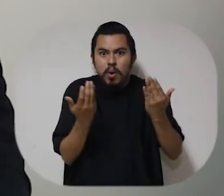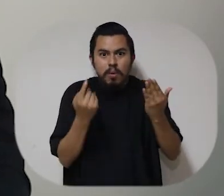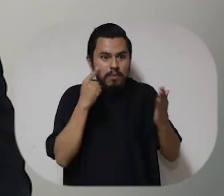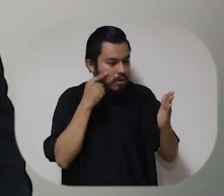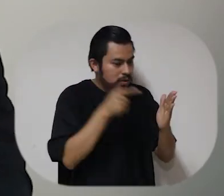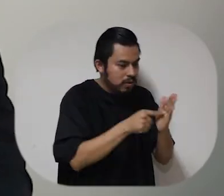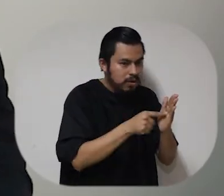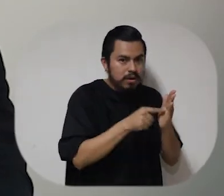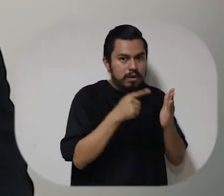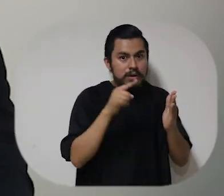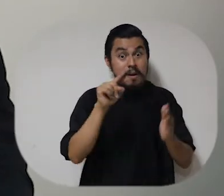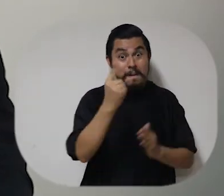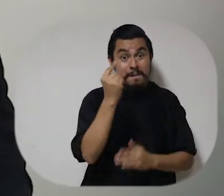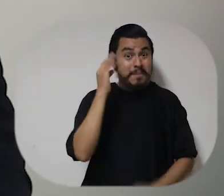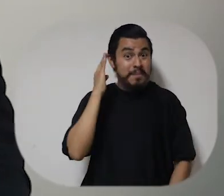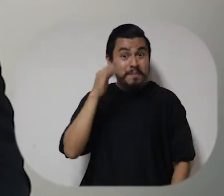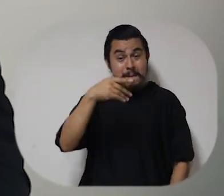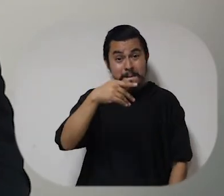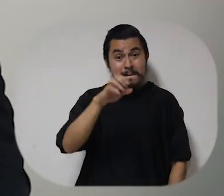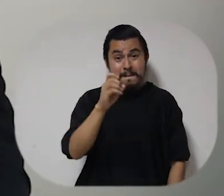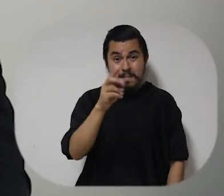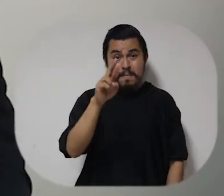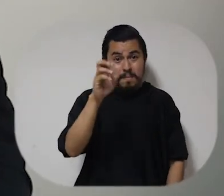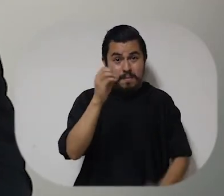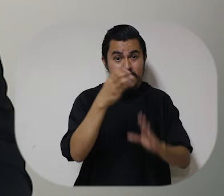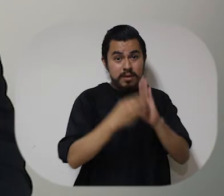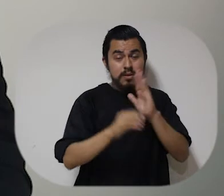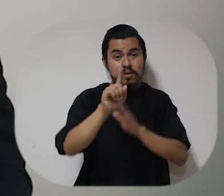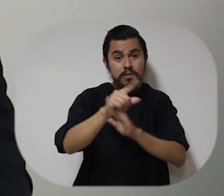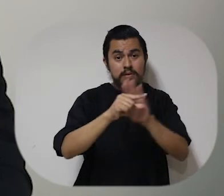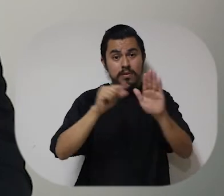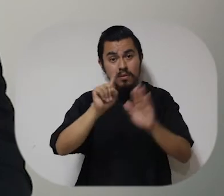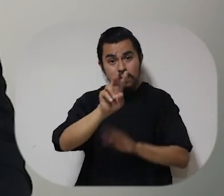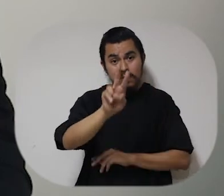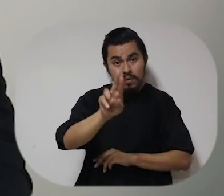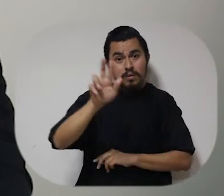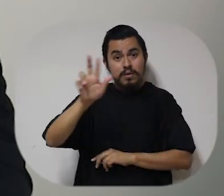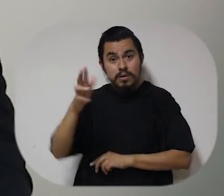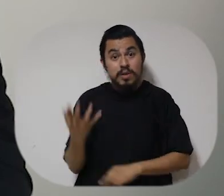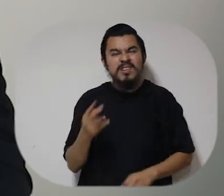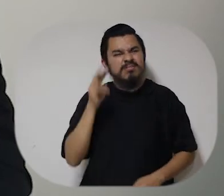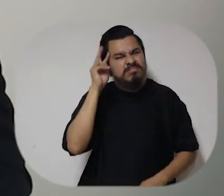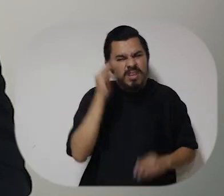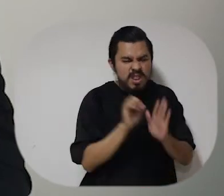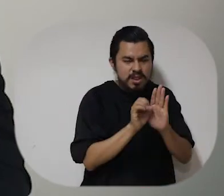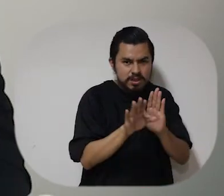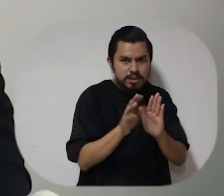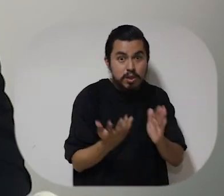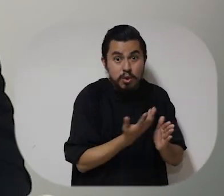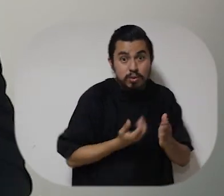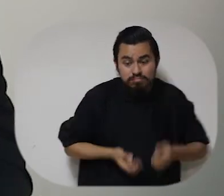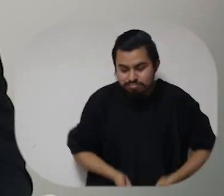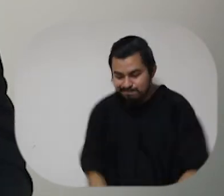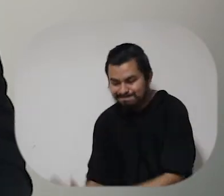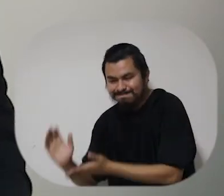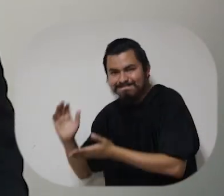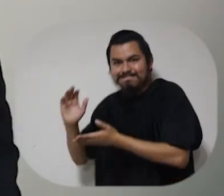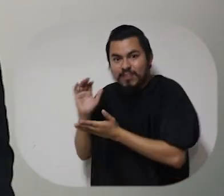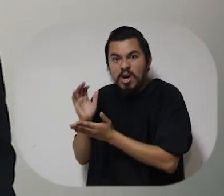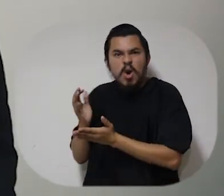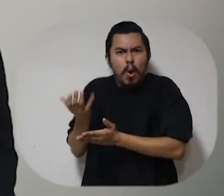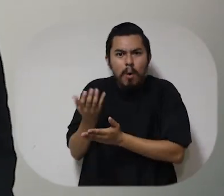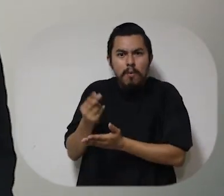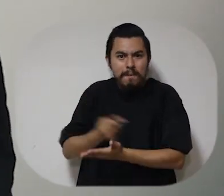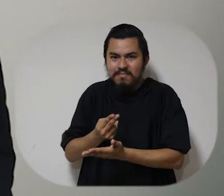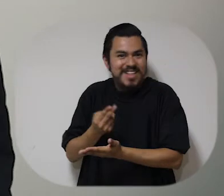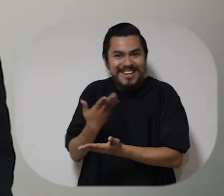Pedro 1:23 nos dice que somos renacidos no con una simiente corruptible, sino con una simiente incorruptible